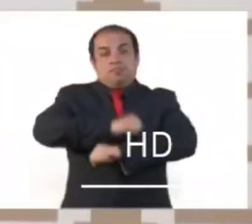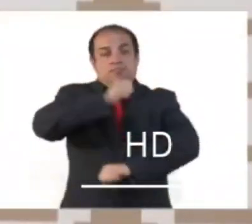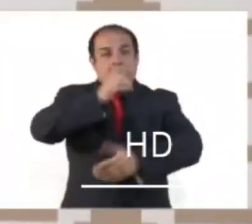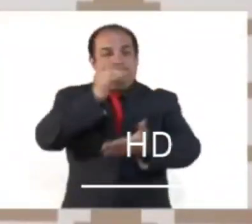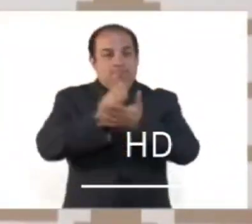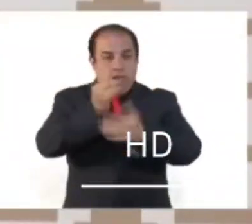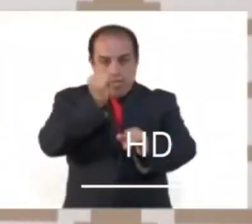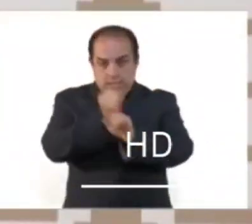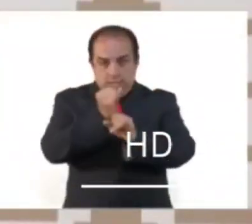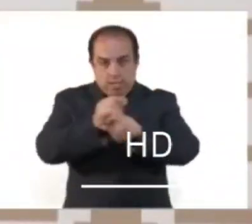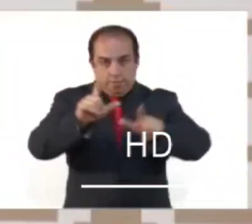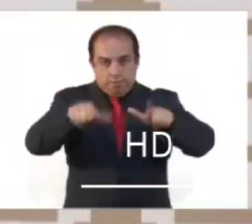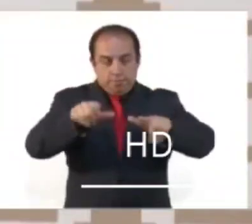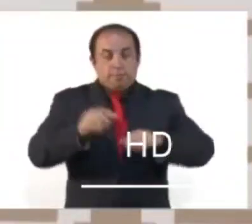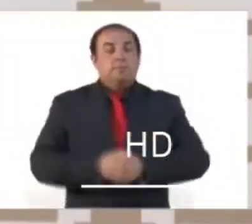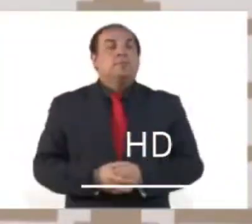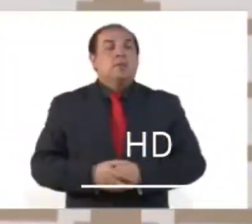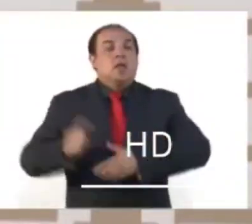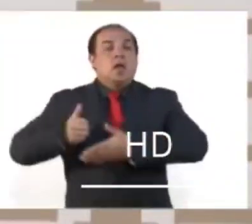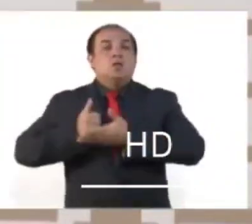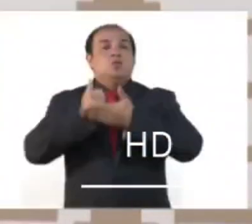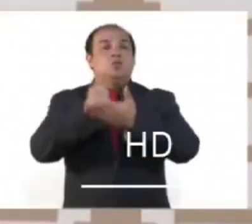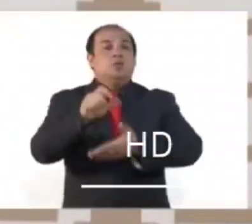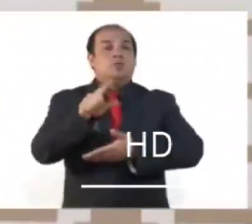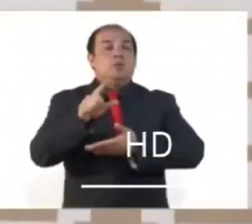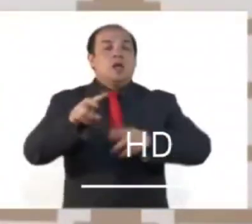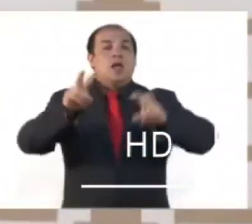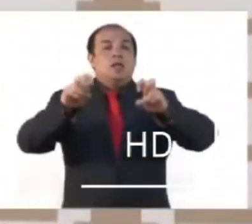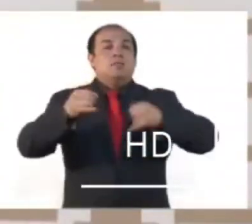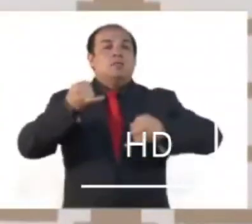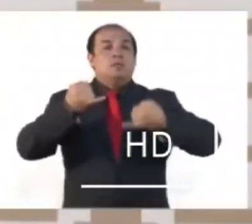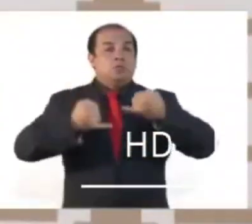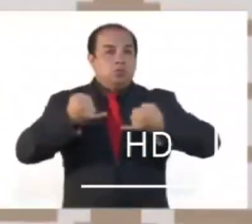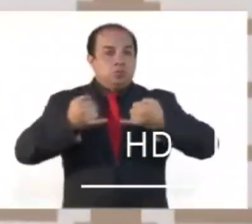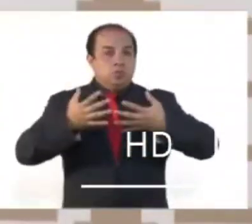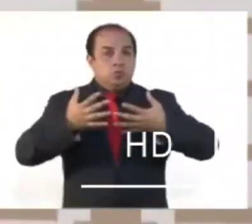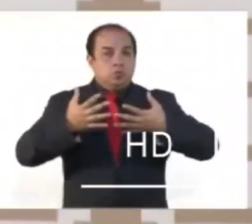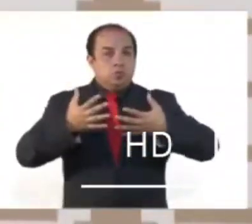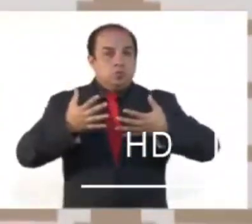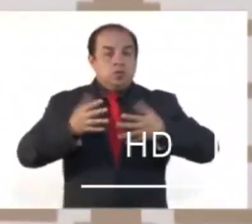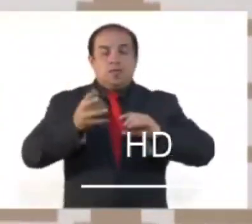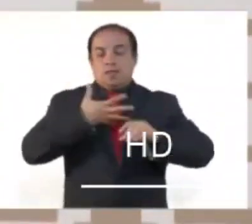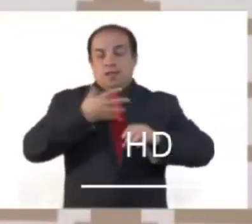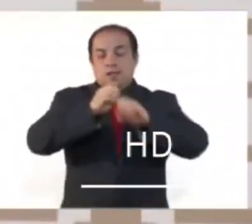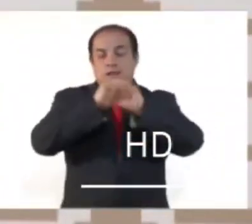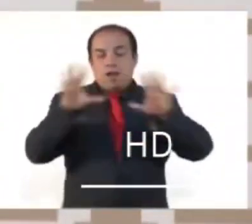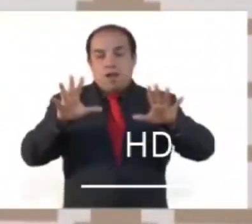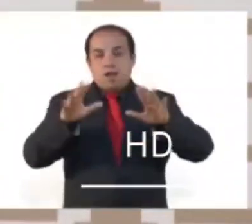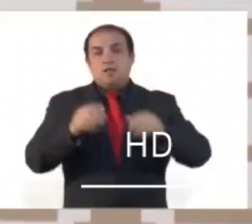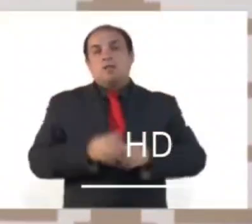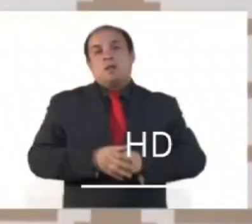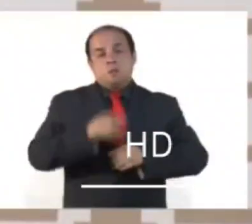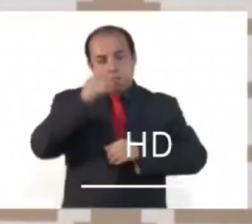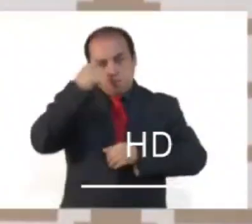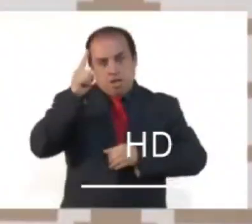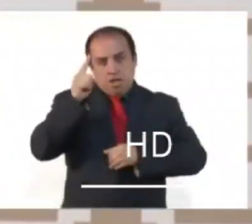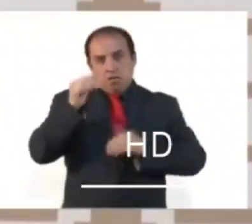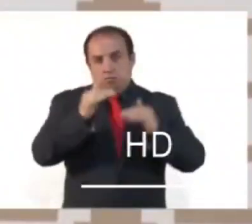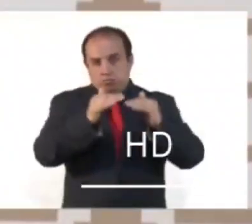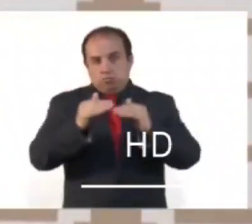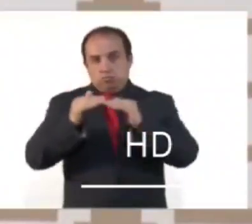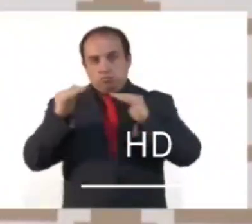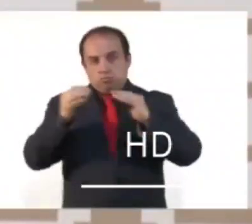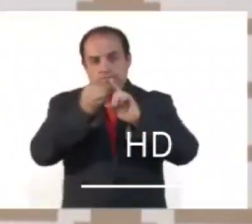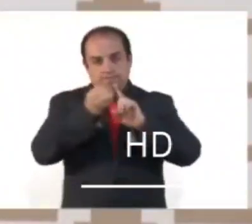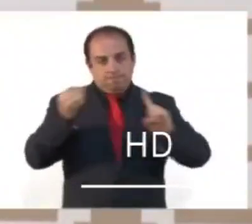ayudar a que el marco jurídico sea más claro, más sencillo y más estable, y se pueda